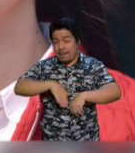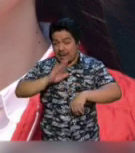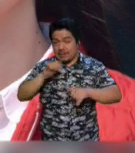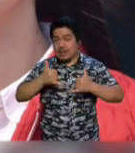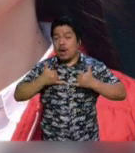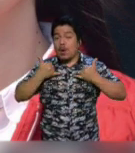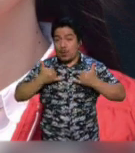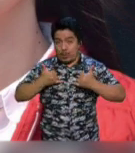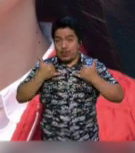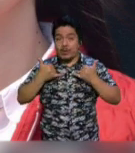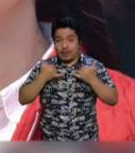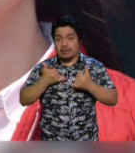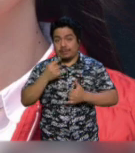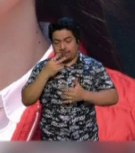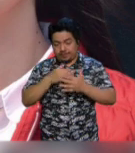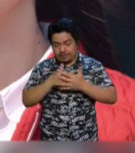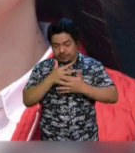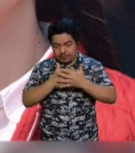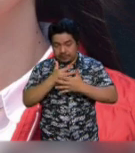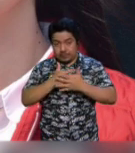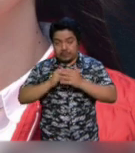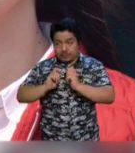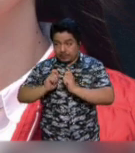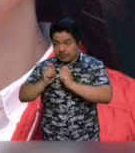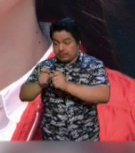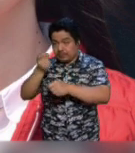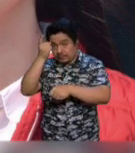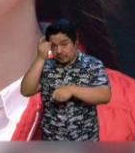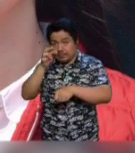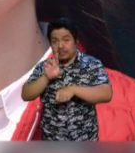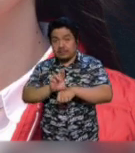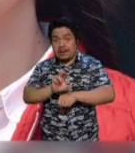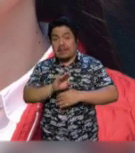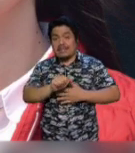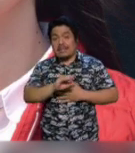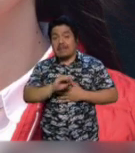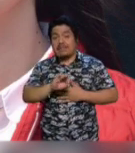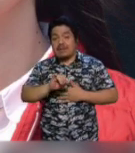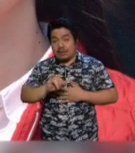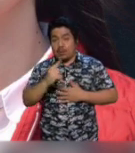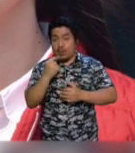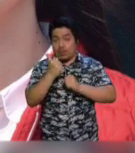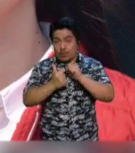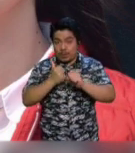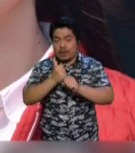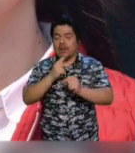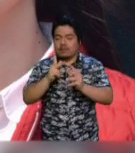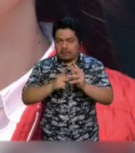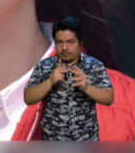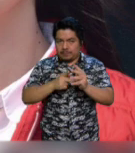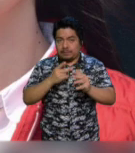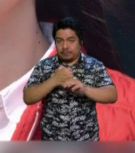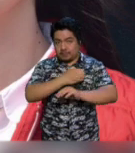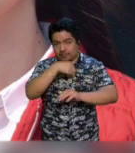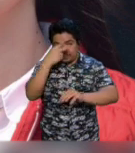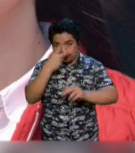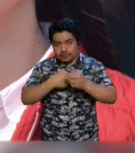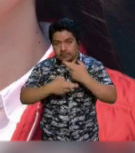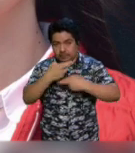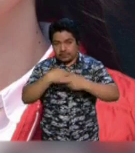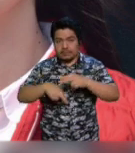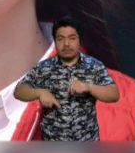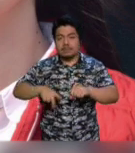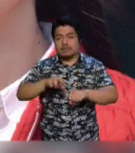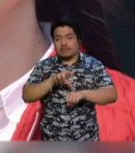En 2015, bajo el gobierno de Enrique Peña Nieto, fue nombrada como directora de Bansefi y un año después regresó a la entidad mexiquense con el gobernador